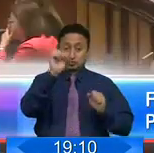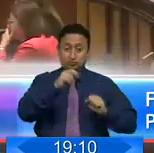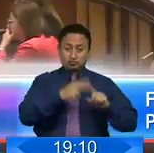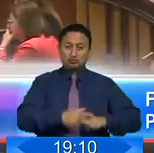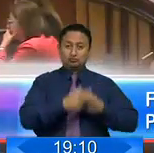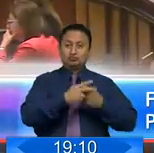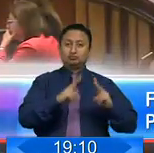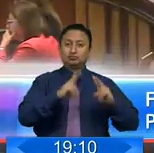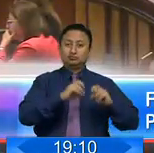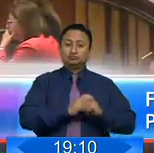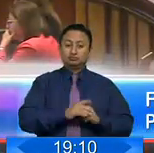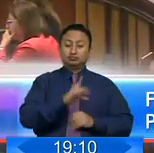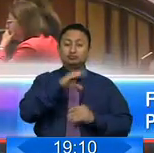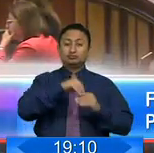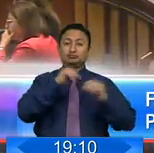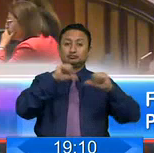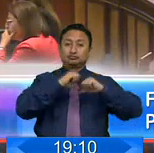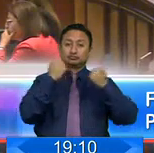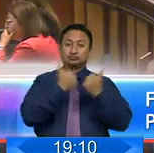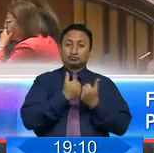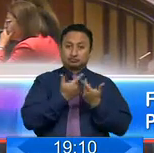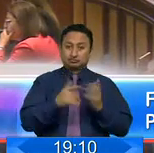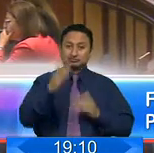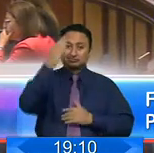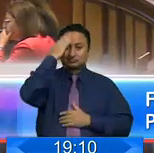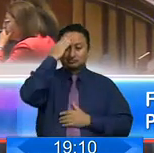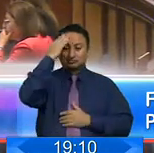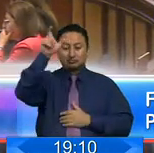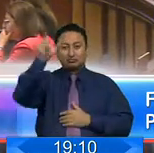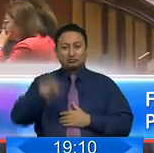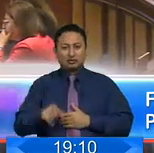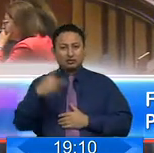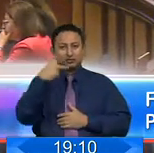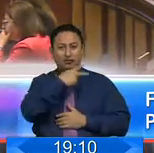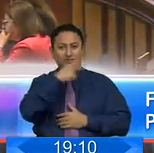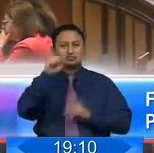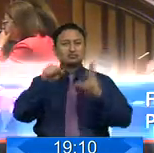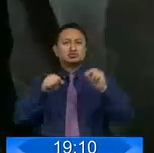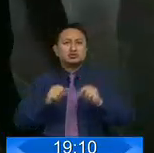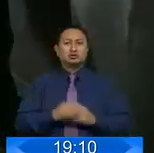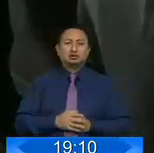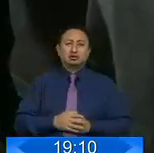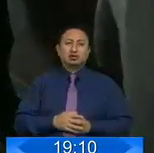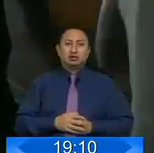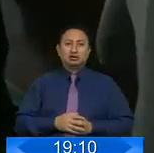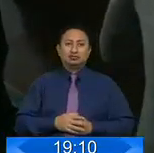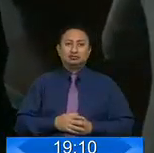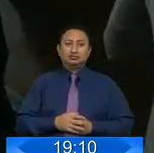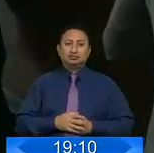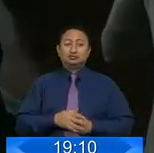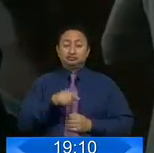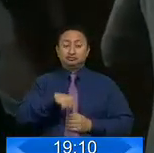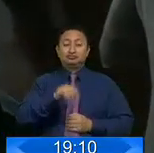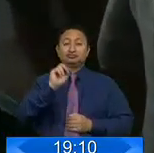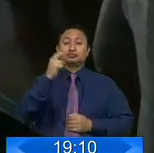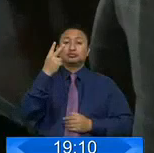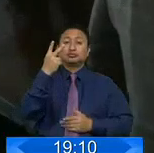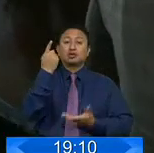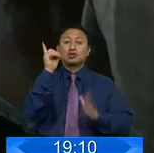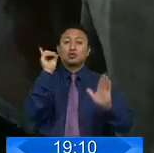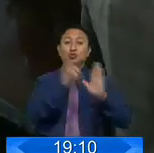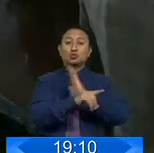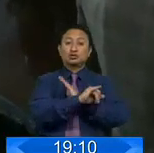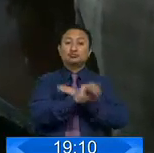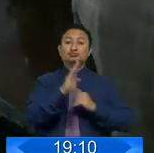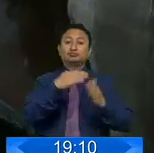interior de la Asamblea Nacional para determinar si existen o no irregularidades en este caso. Esta es la segunda denuncia que se presenta en contra